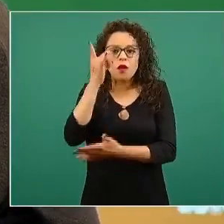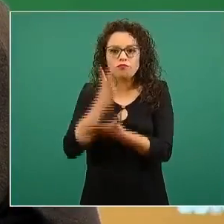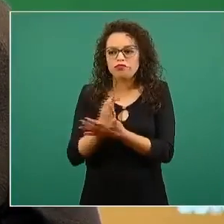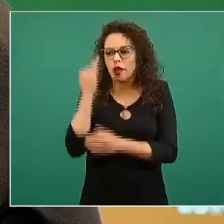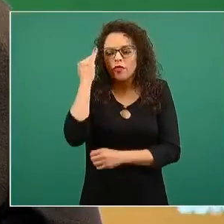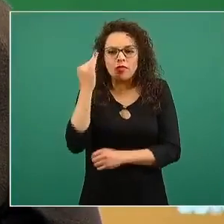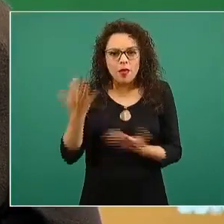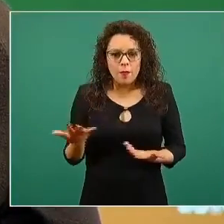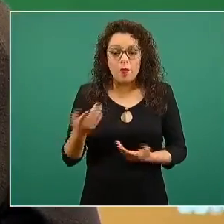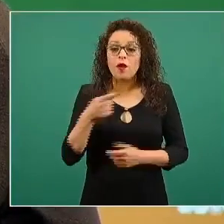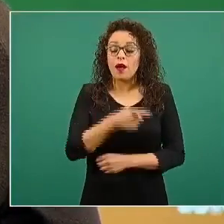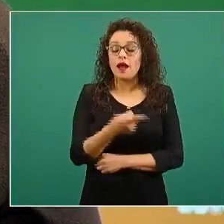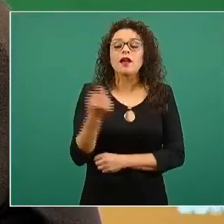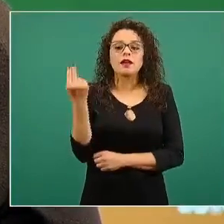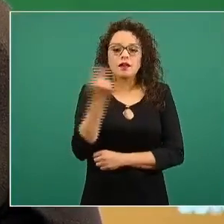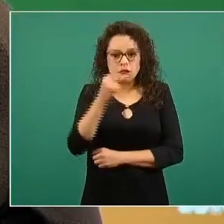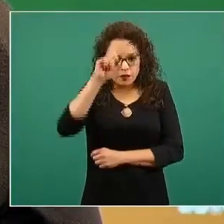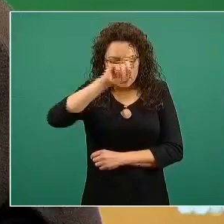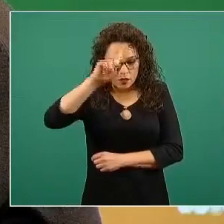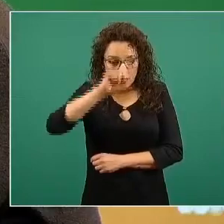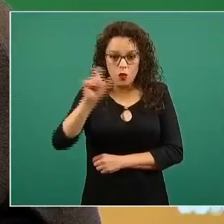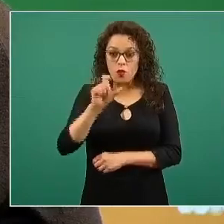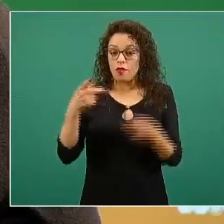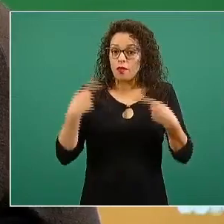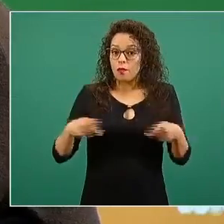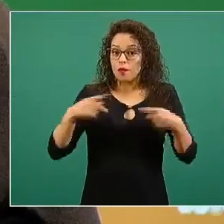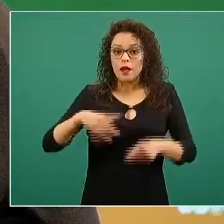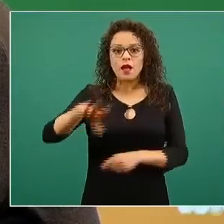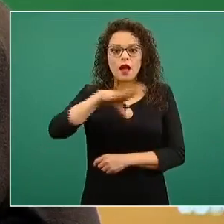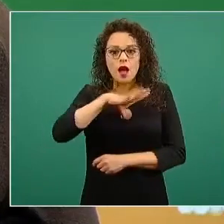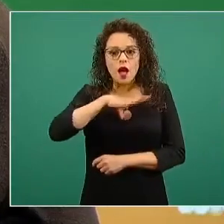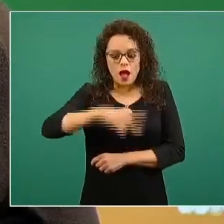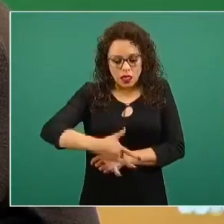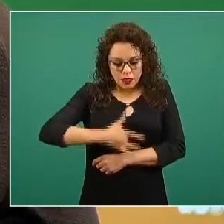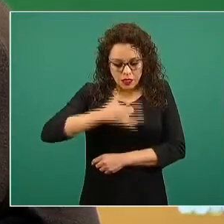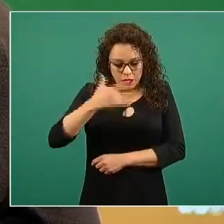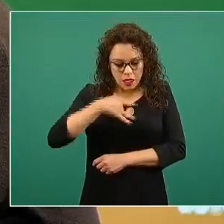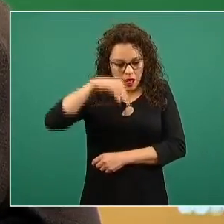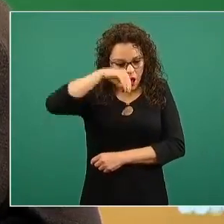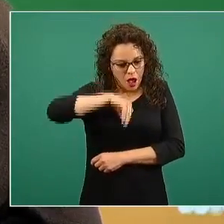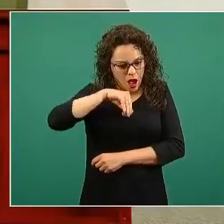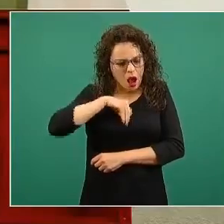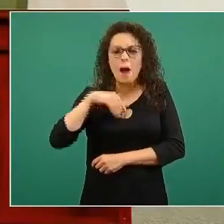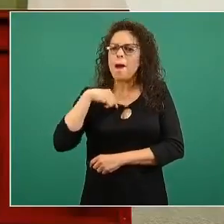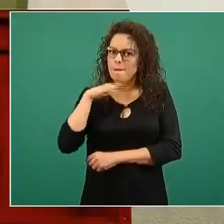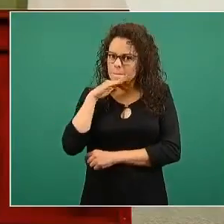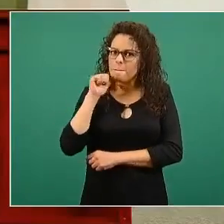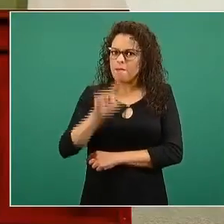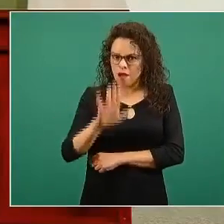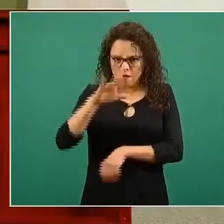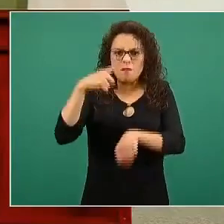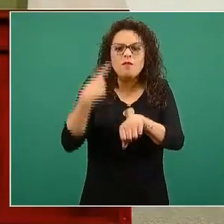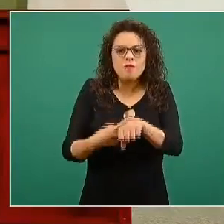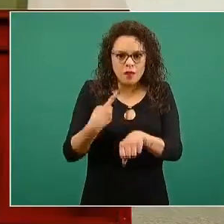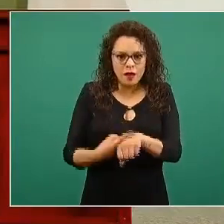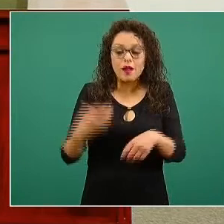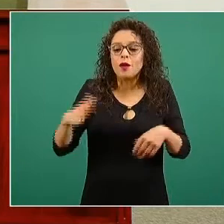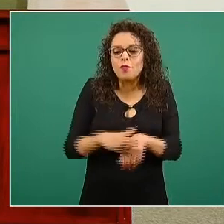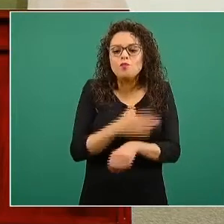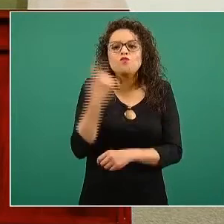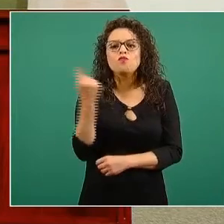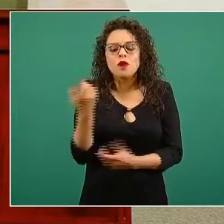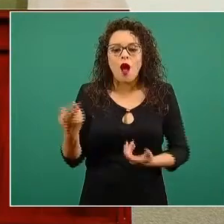Las pruebas se recomiendan por eso cuando las personas tienen signos y síntomas de enfermedad, porque lo que queremos